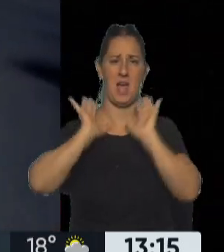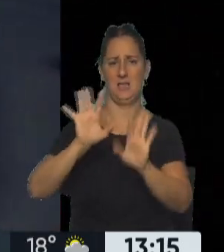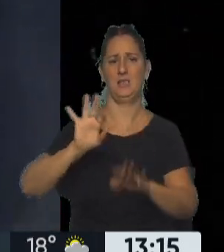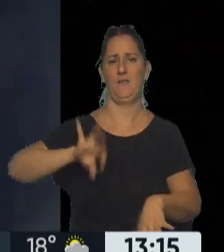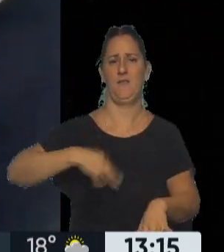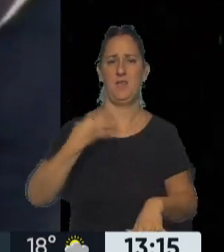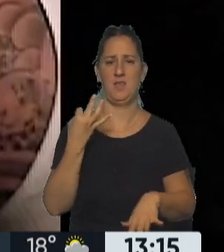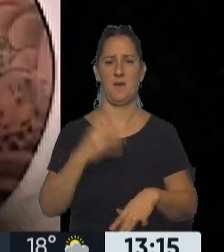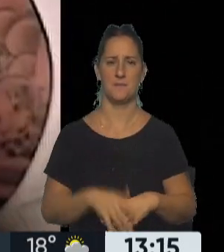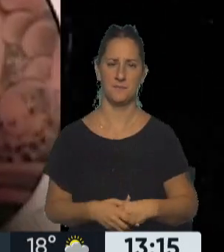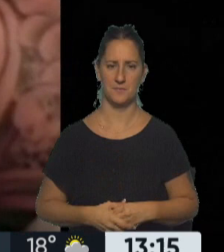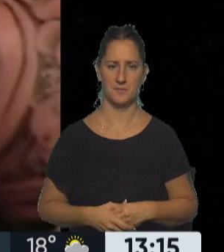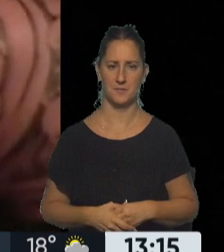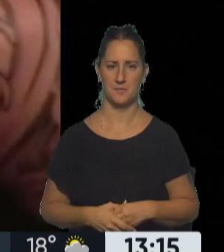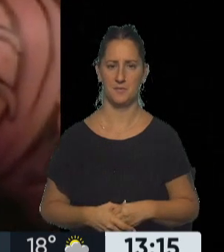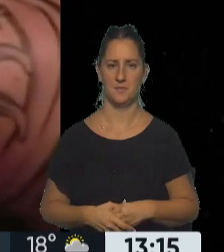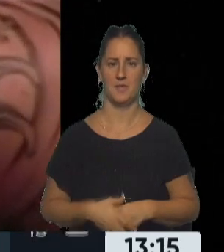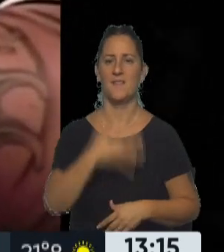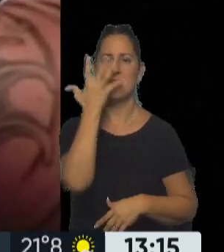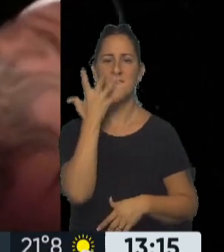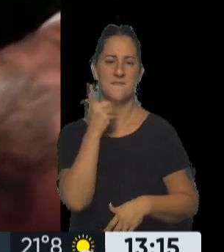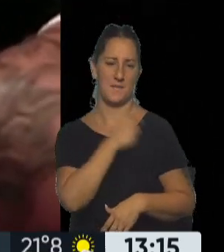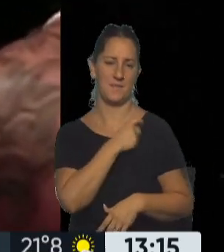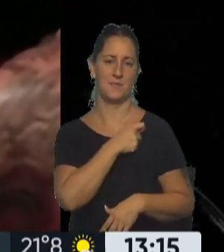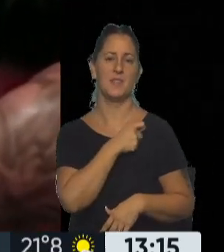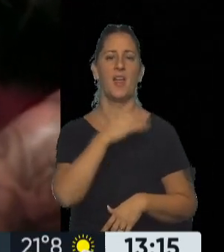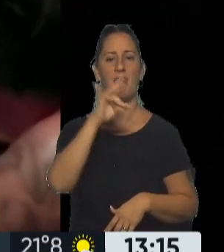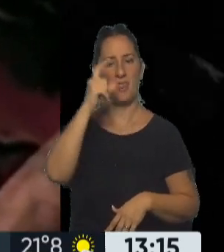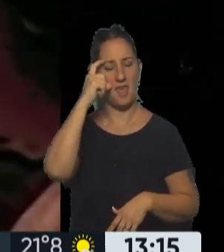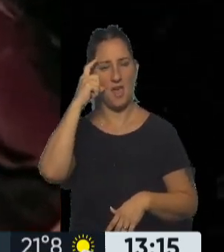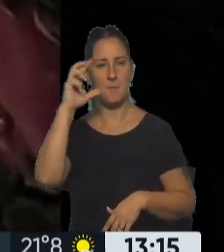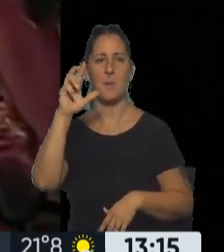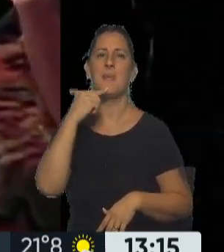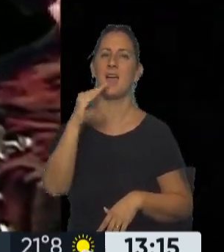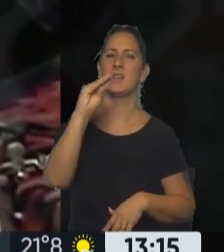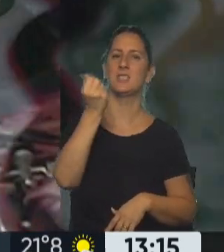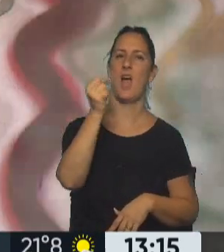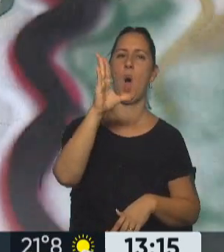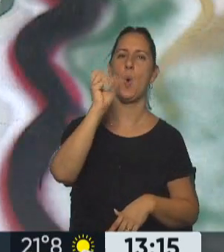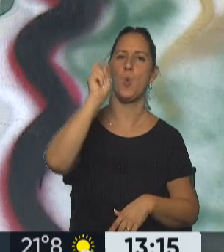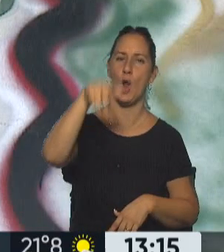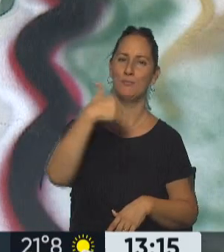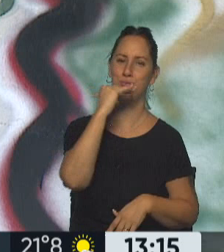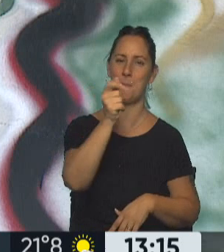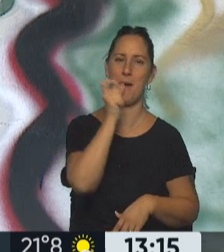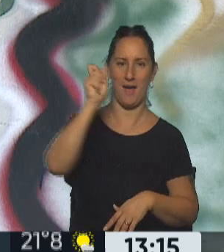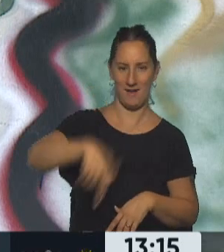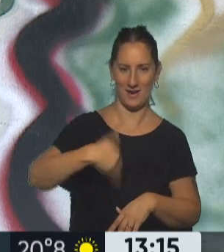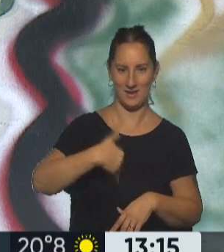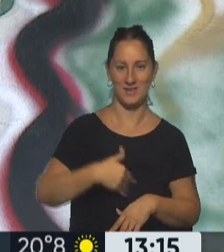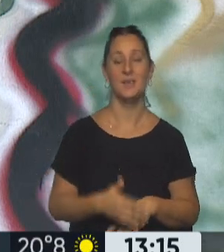como una ola me encanta que el tatuador de Johnny de vida chabón Bueno